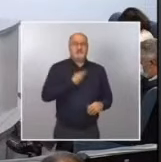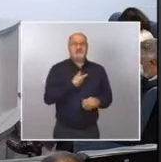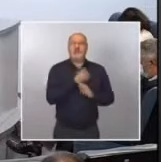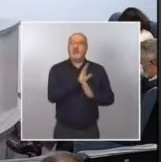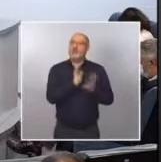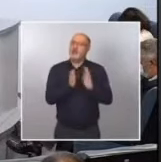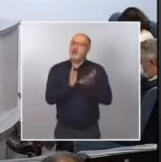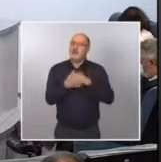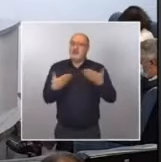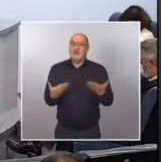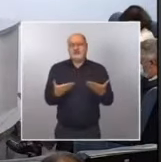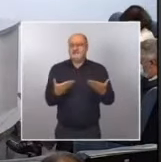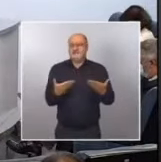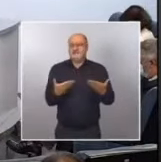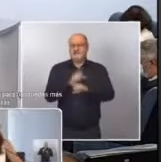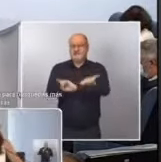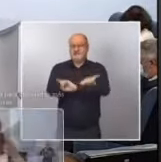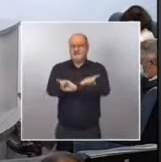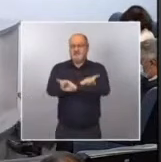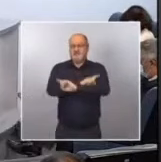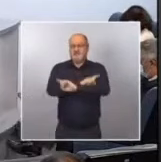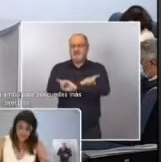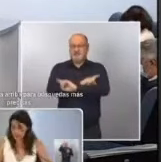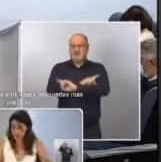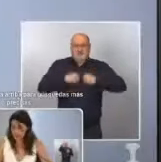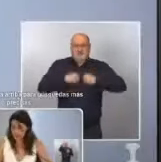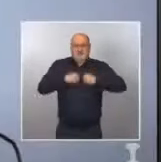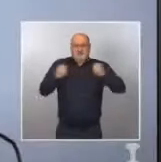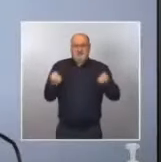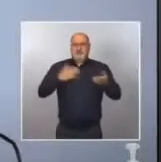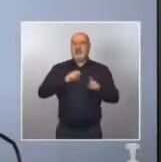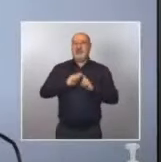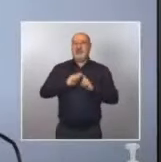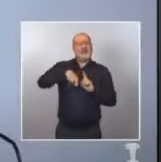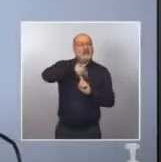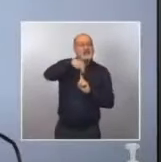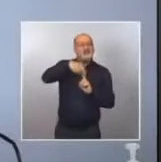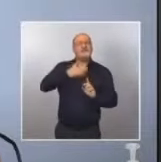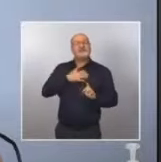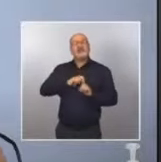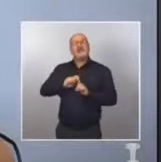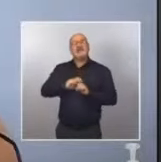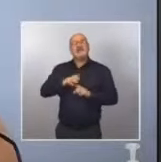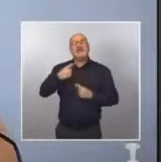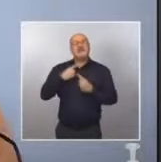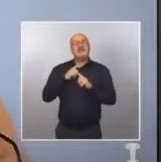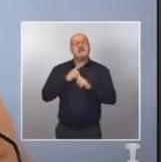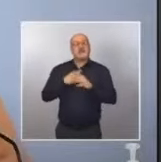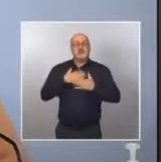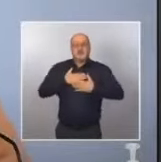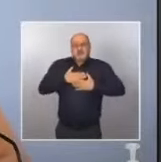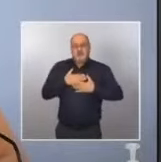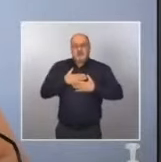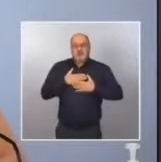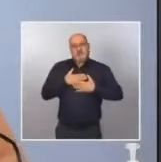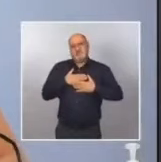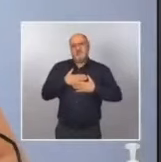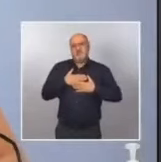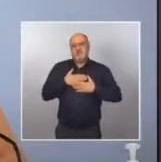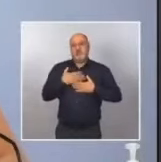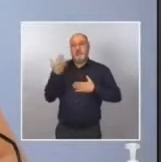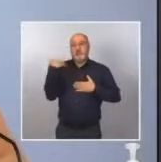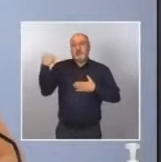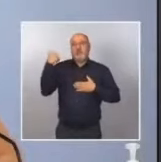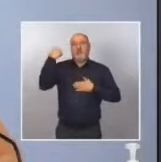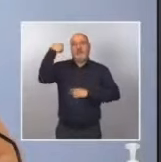una gravísima vulneración de los Derechos Humanos sin que por ello vayan a ser sometidos a terapias de conversión que como